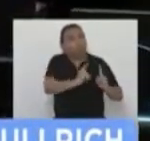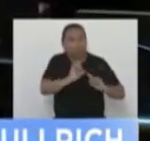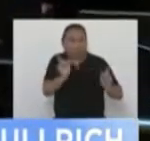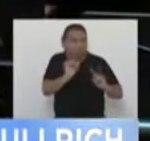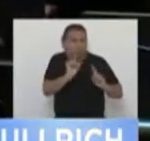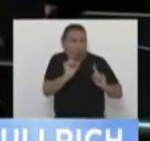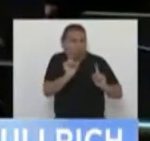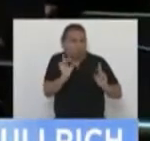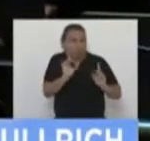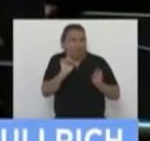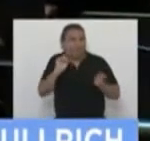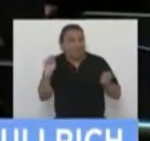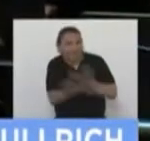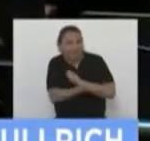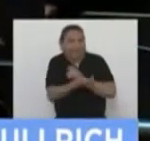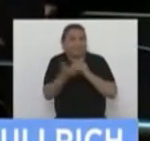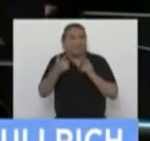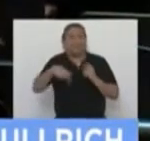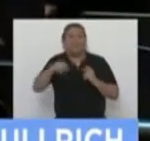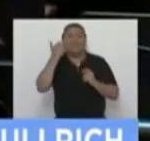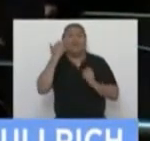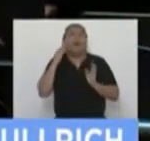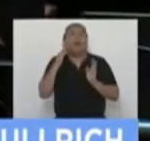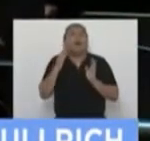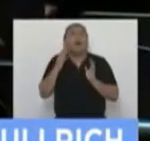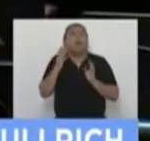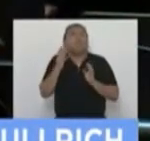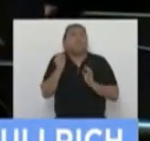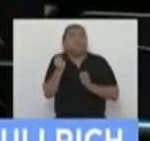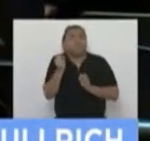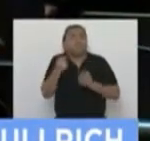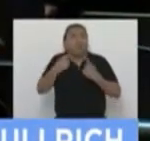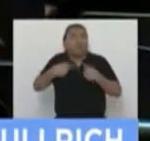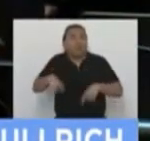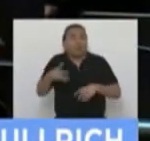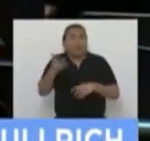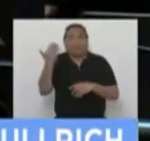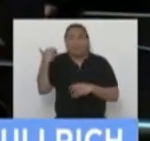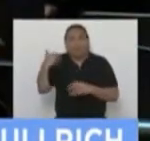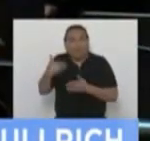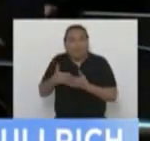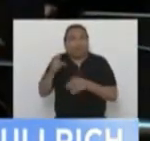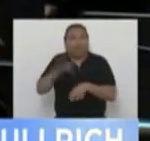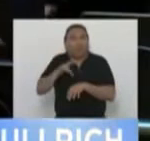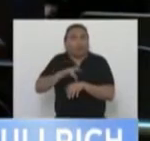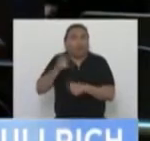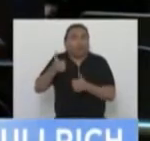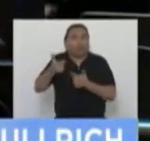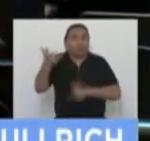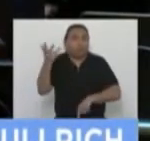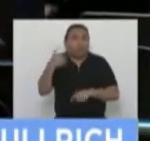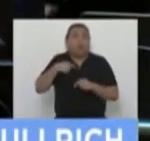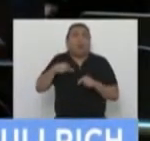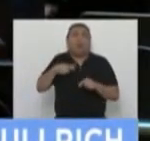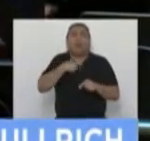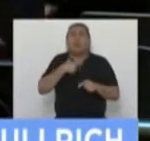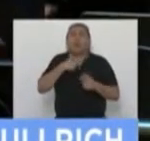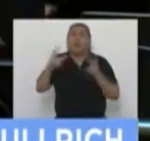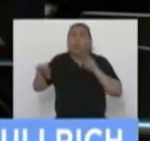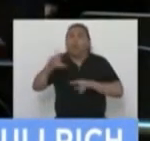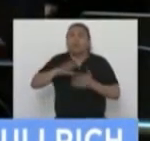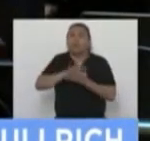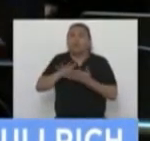es decir, la parte del habla, de la fonación, de tragar, de poder deglutir y de poder respirar. Es una